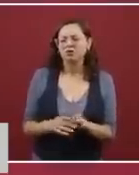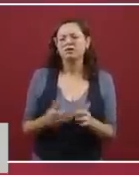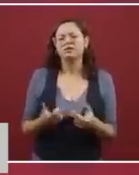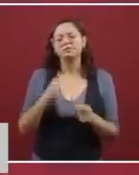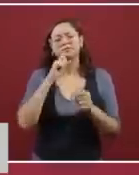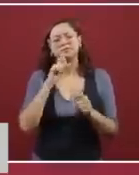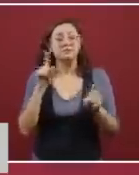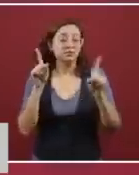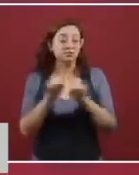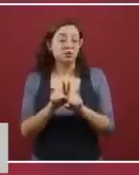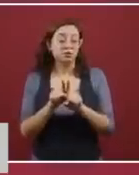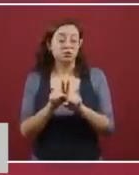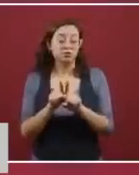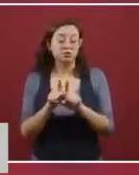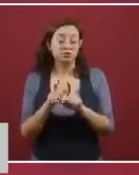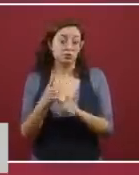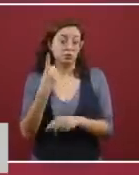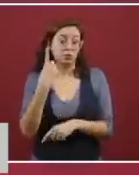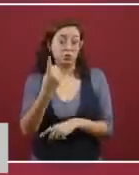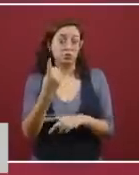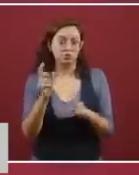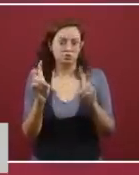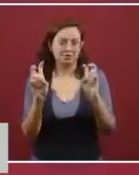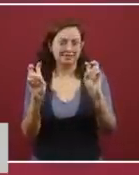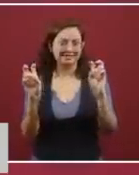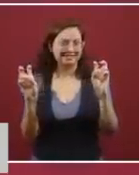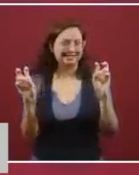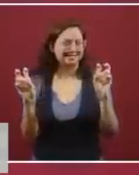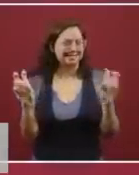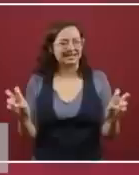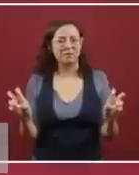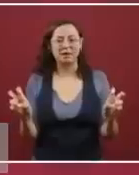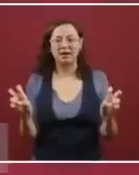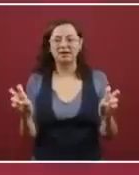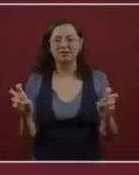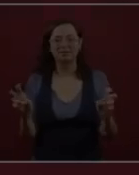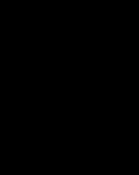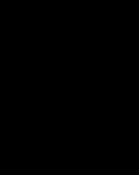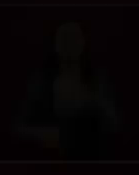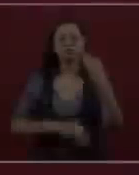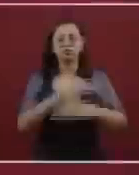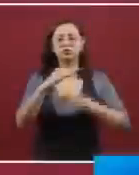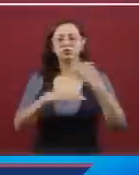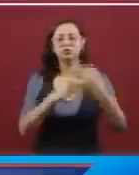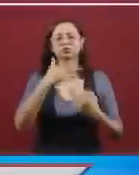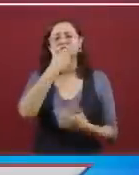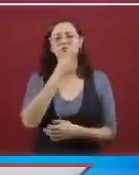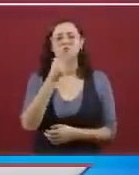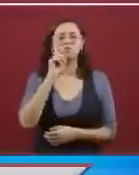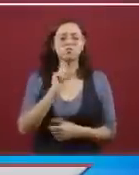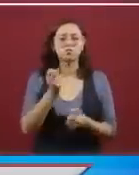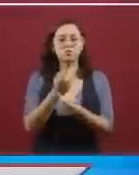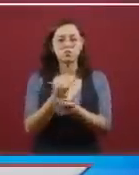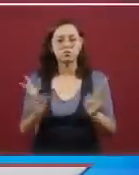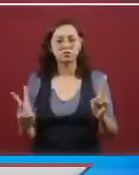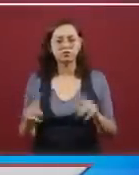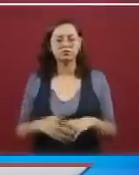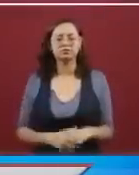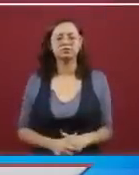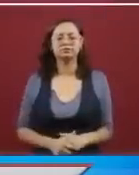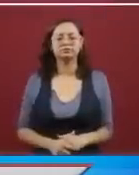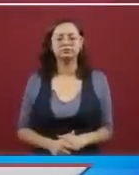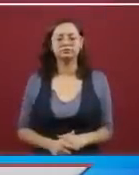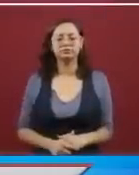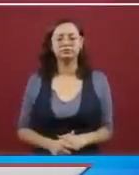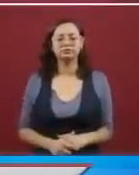de la justicia. El mal no se enfrenta con el mal se enfrenta haciendo el bien. Combate al huachicol. Octavio